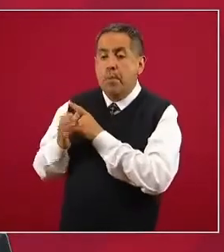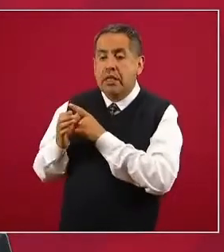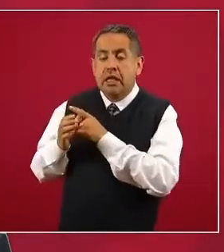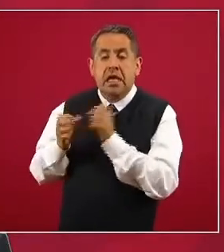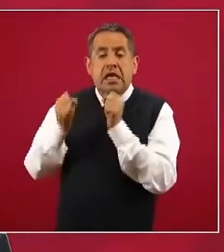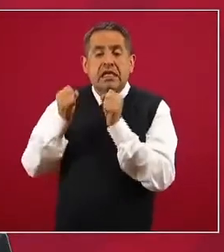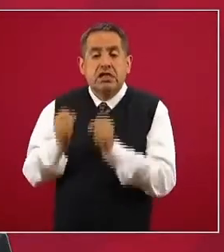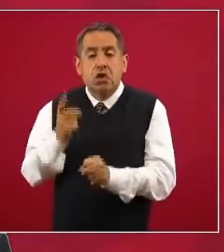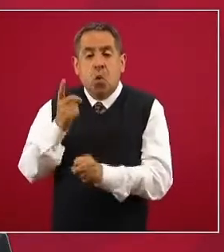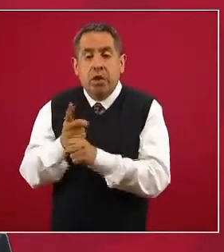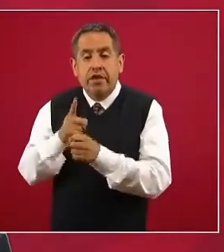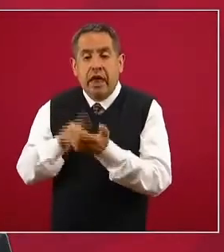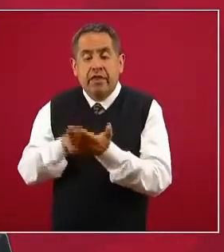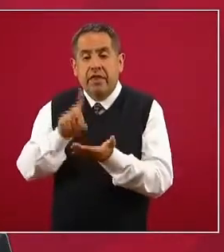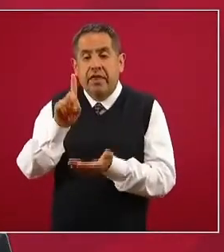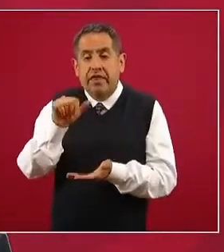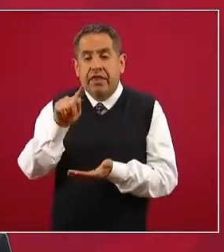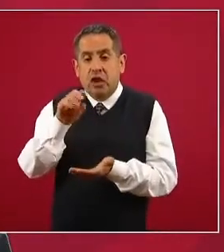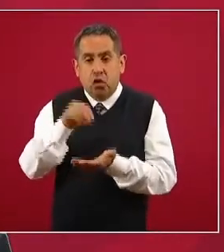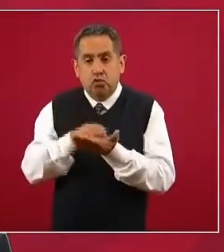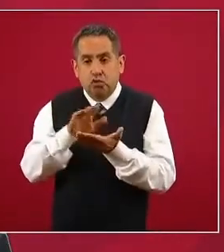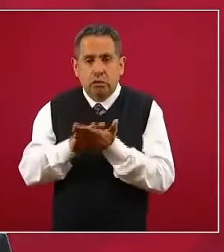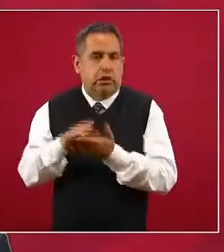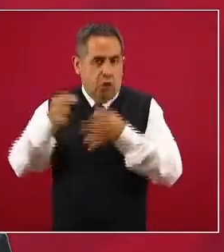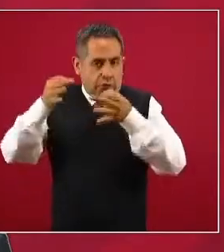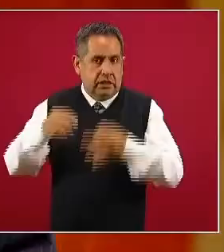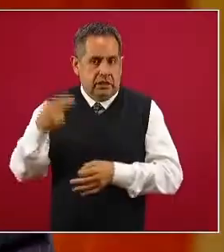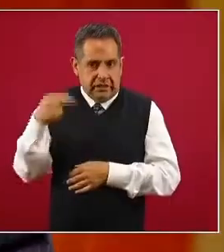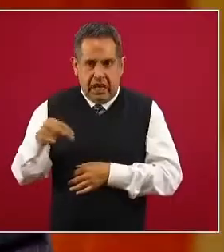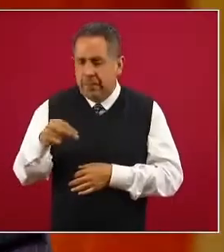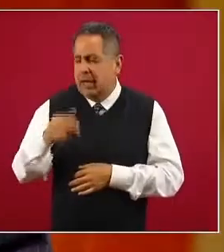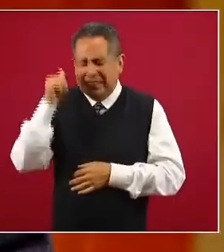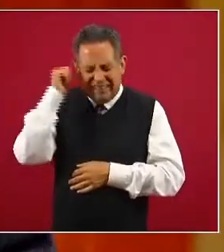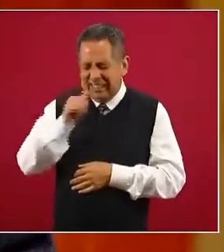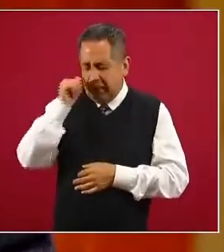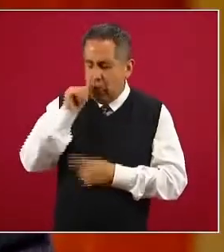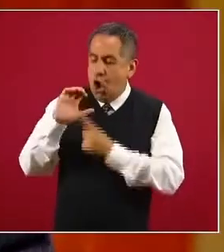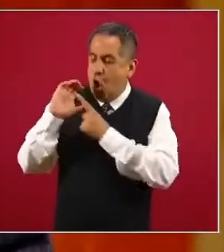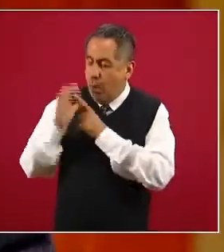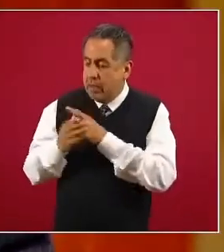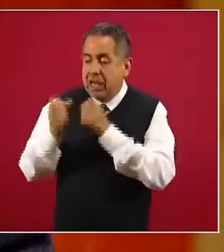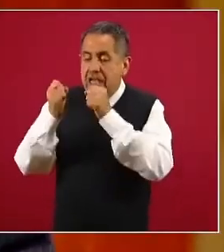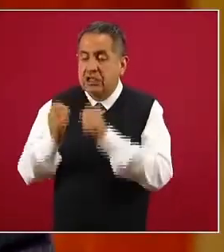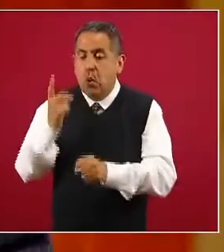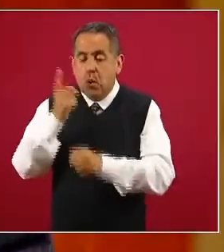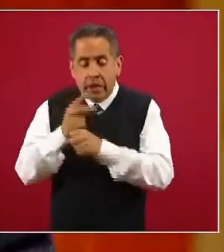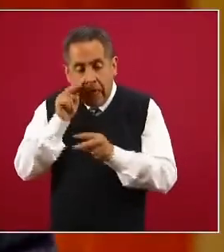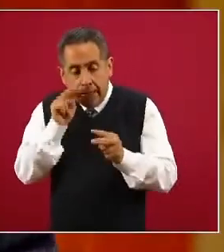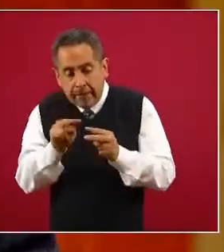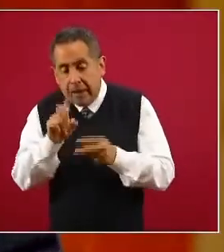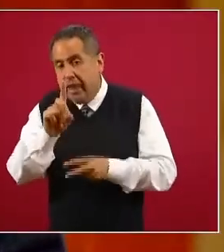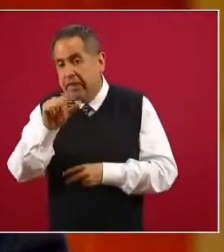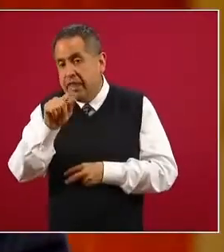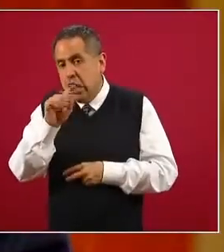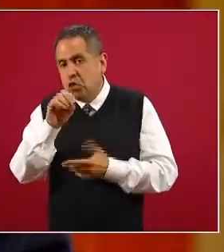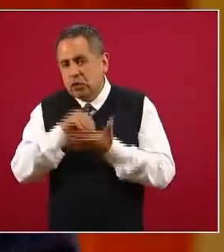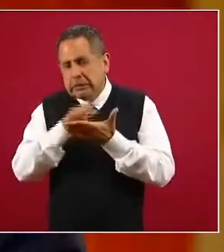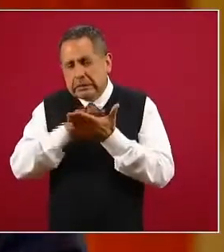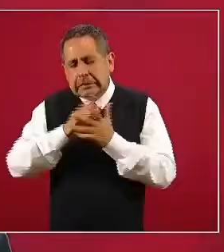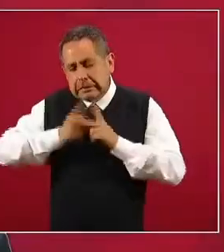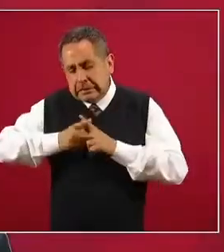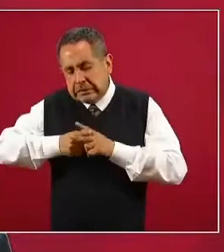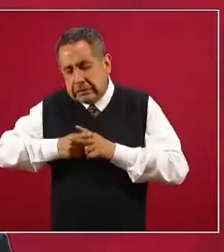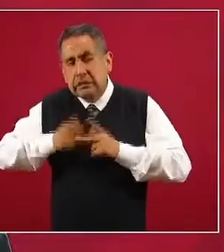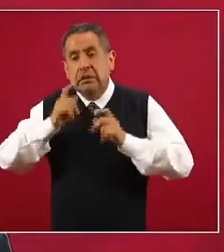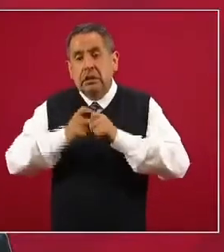y monitoreo de datos. Así se llama oficialmente siempre, Comité de Seguridad y Monitoreo de Datos, que es una